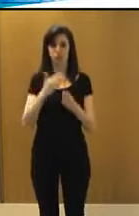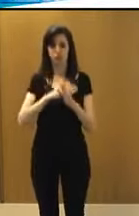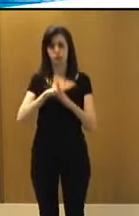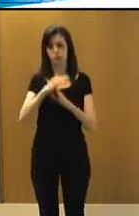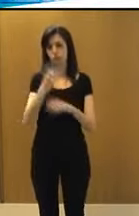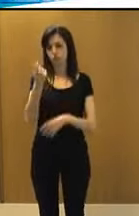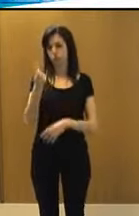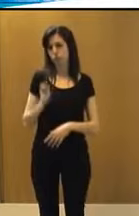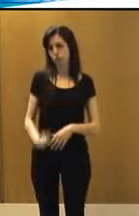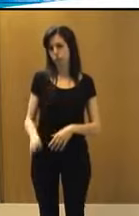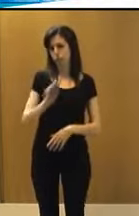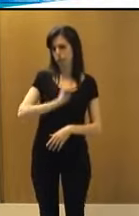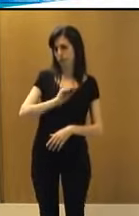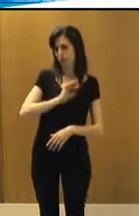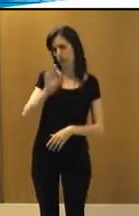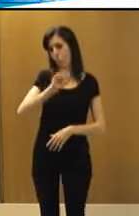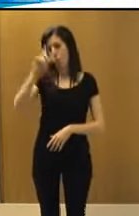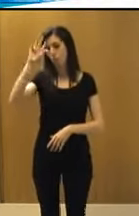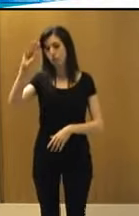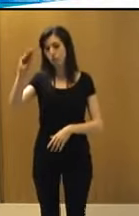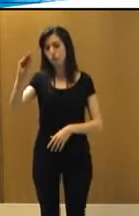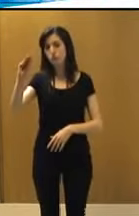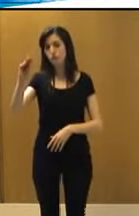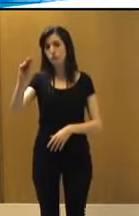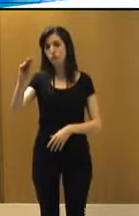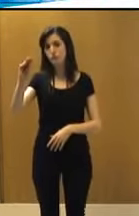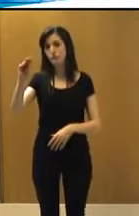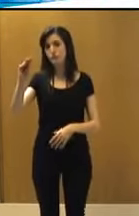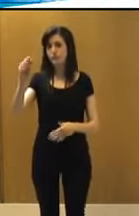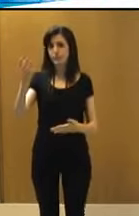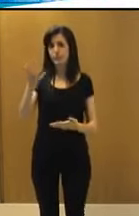nivel, no es a lo mejor un nivel adquisitivo, un nivel intelectual, y